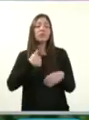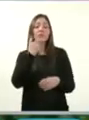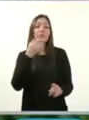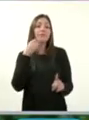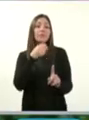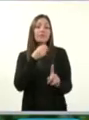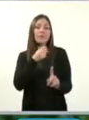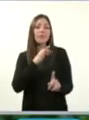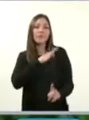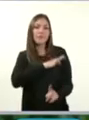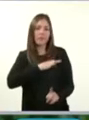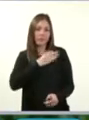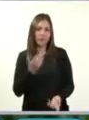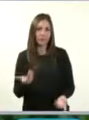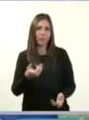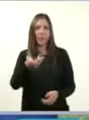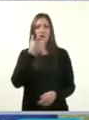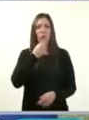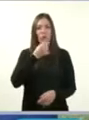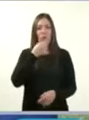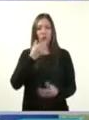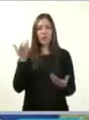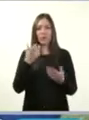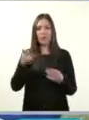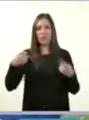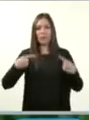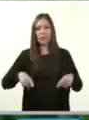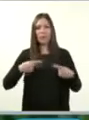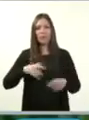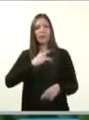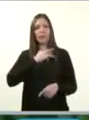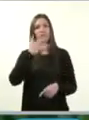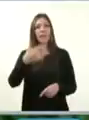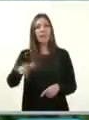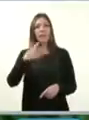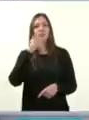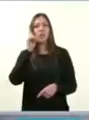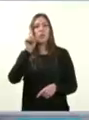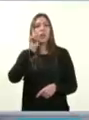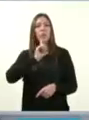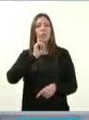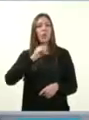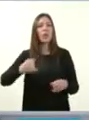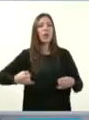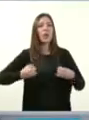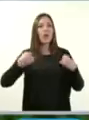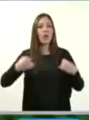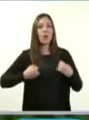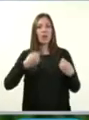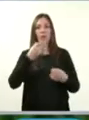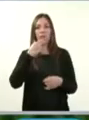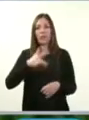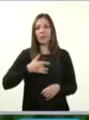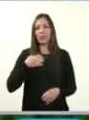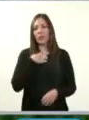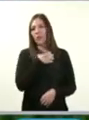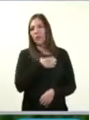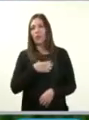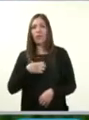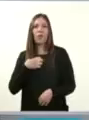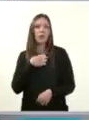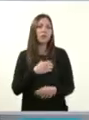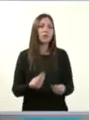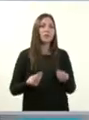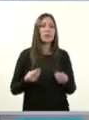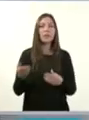un personaje, un artista plástico, que es el personaje que yo hago, que se enamora de una muchacha muy, muy joven. Y estoy tan contento que invito a mis mejores